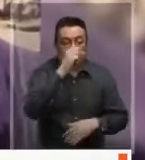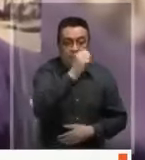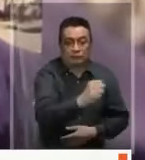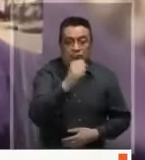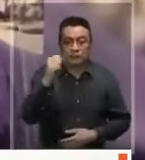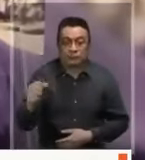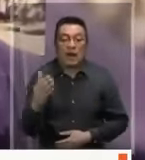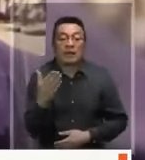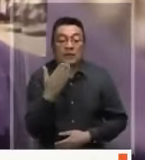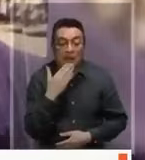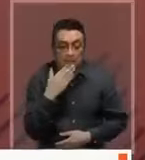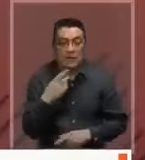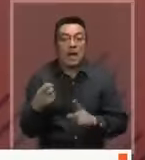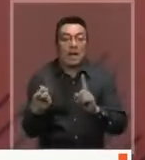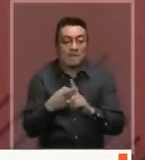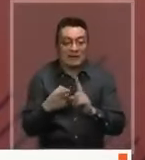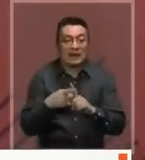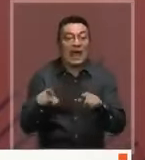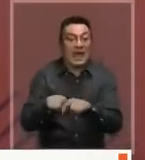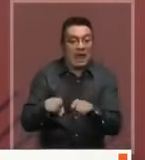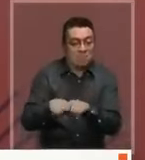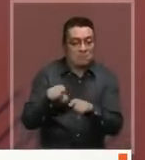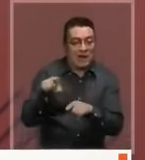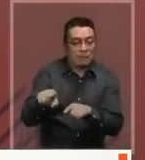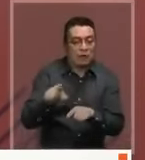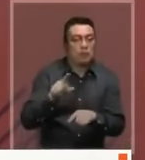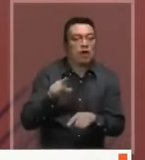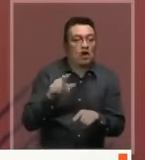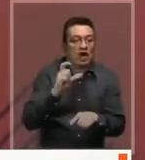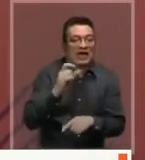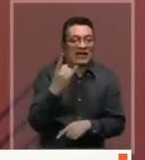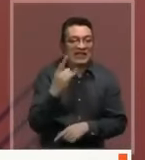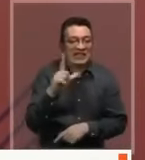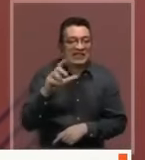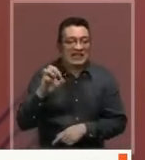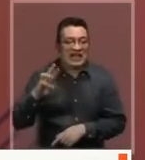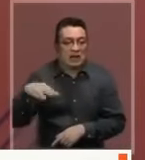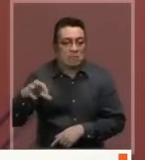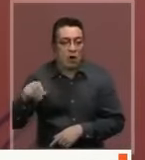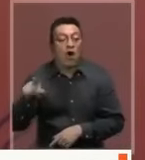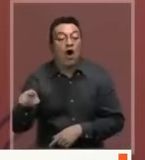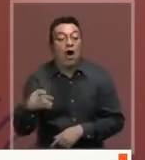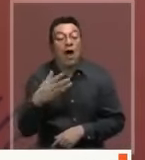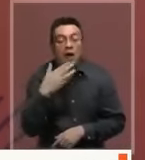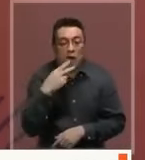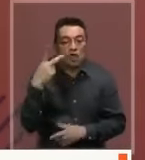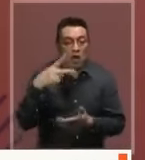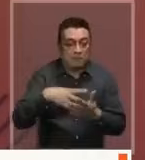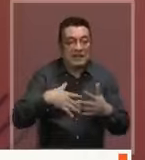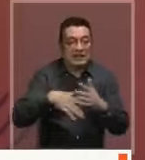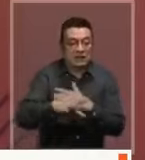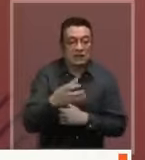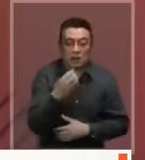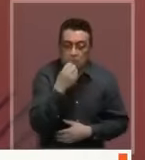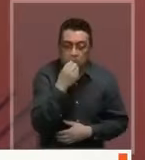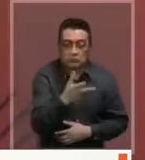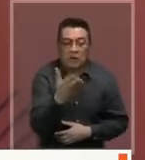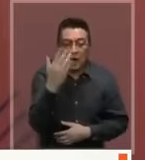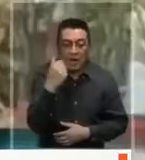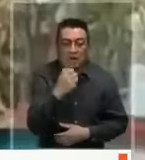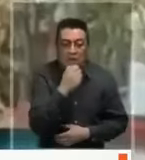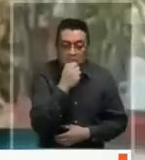también se le adjudicó participación a su hermano Guillermo Améstica, quien así en 2015 entregaba la versión de Natalia en este punto de